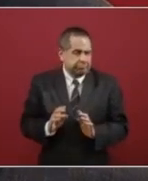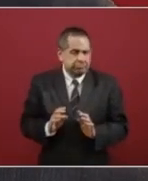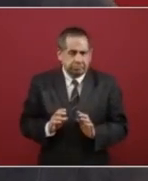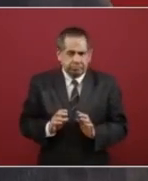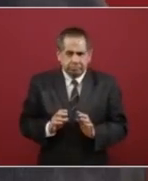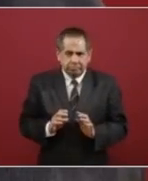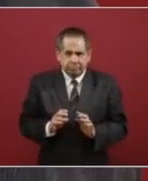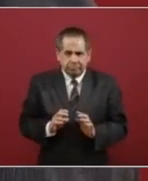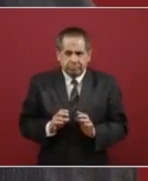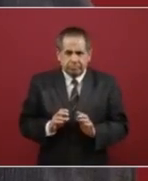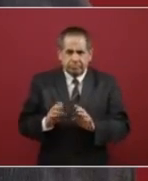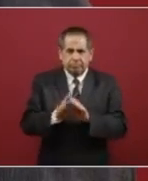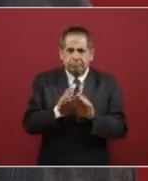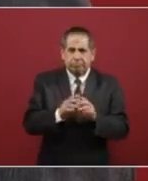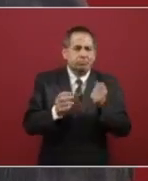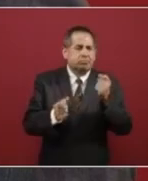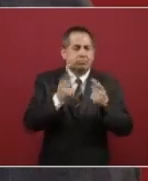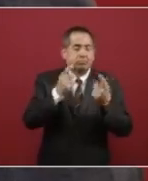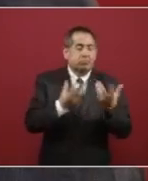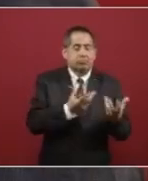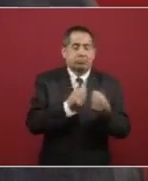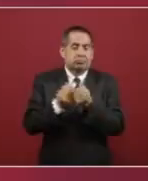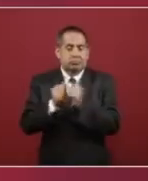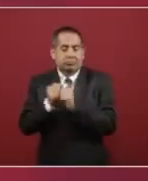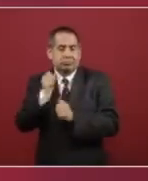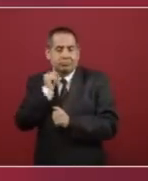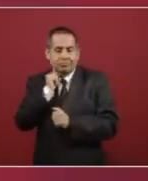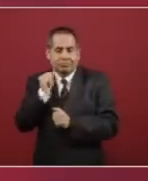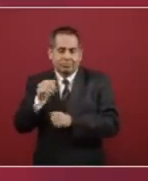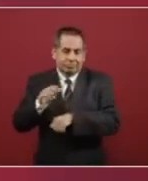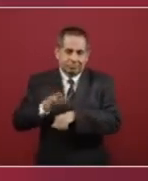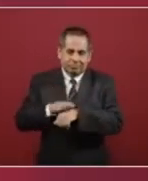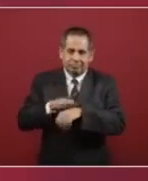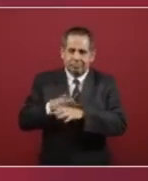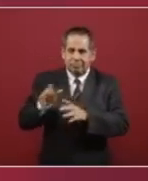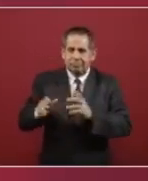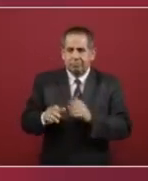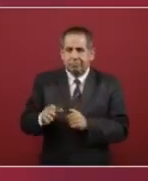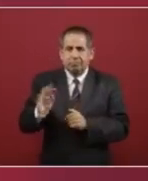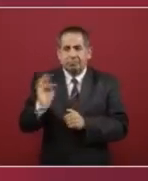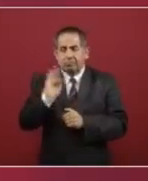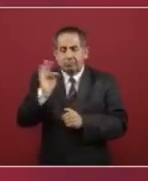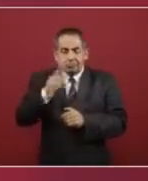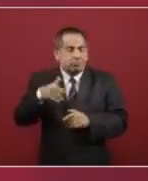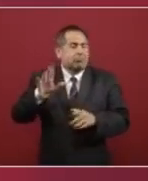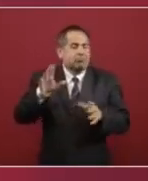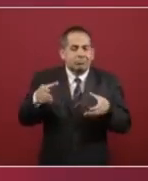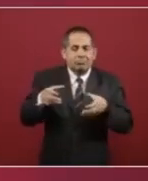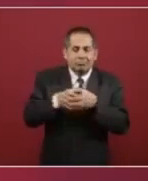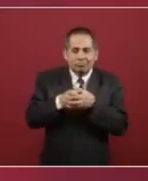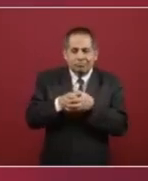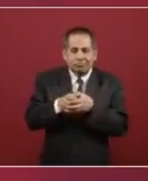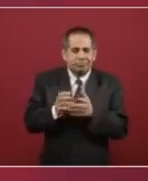se fueron conmigo unos senadores que si hubiesen estado ahí, pues se hubiesen